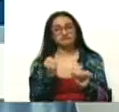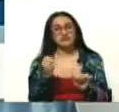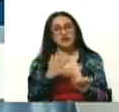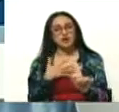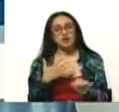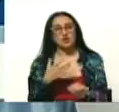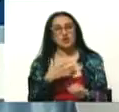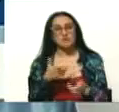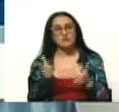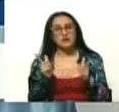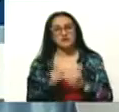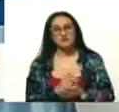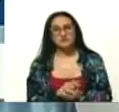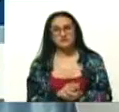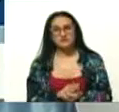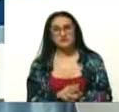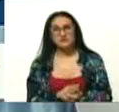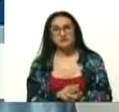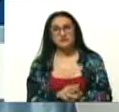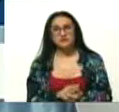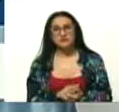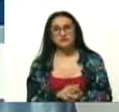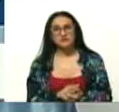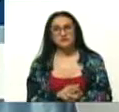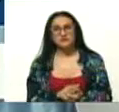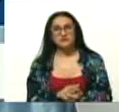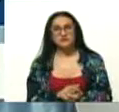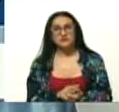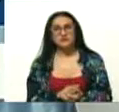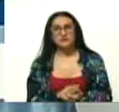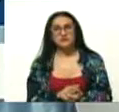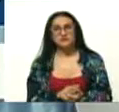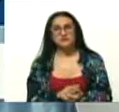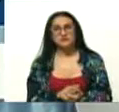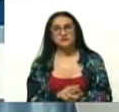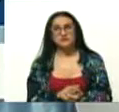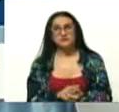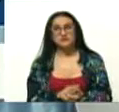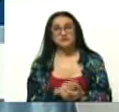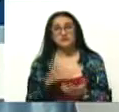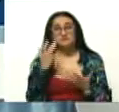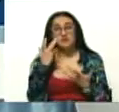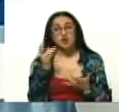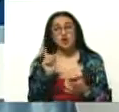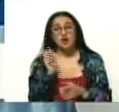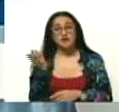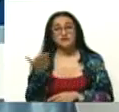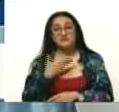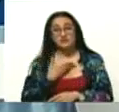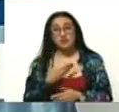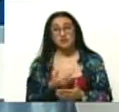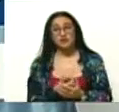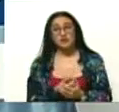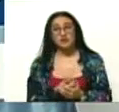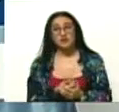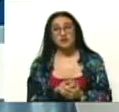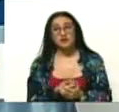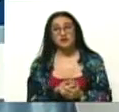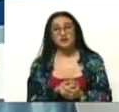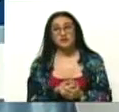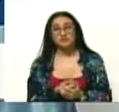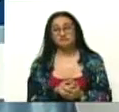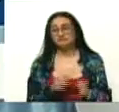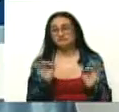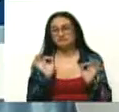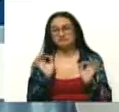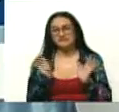pase, obviamente, por un lado sean severamente sancionados, de forma